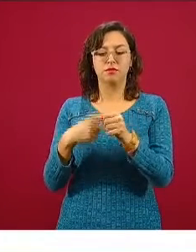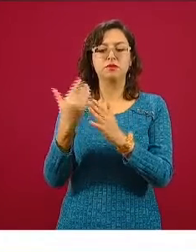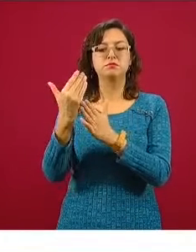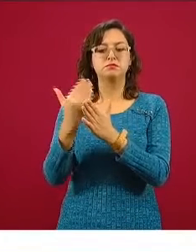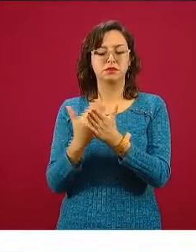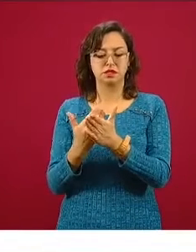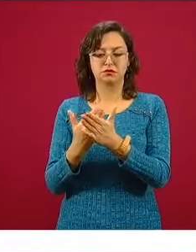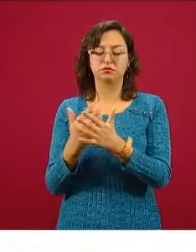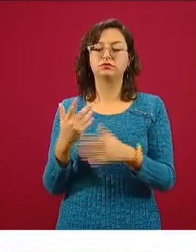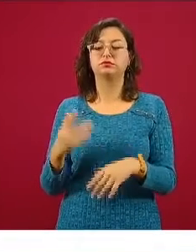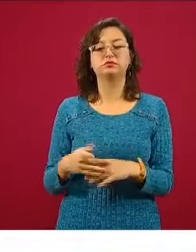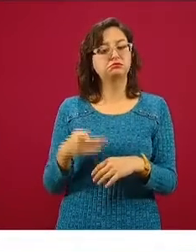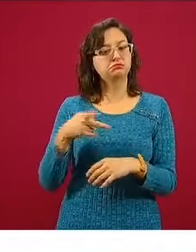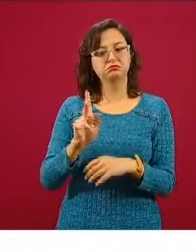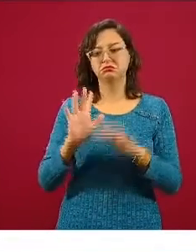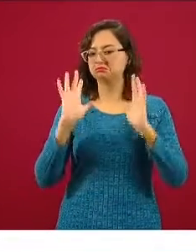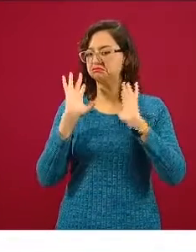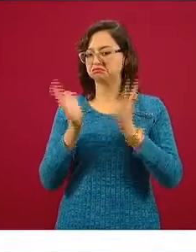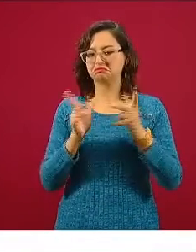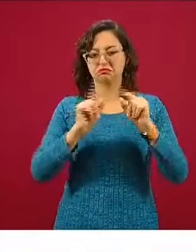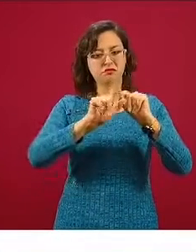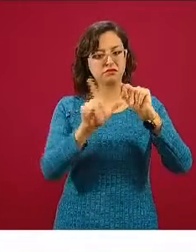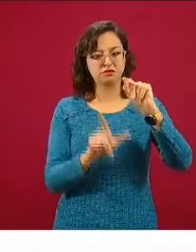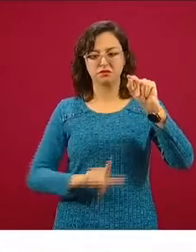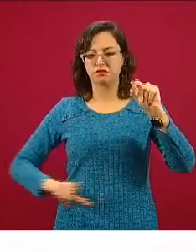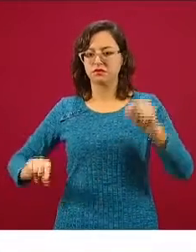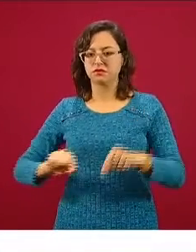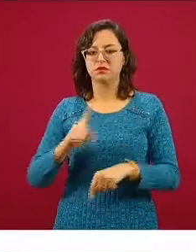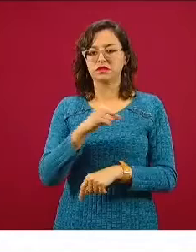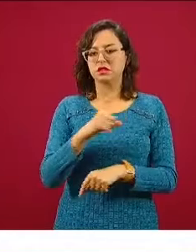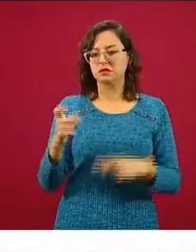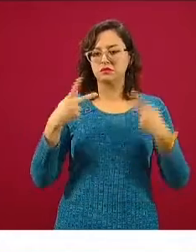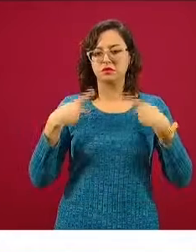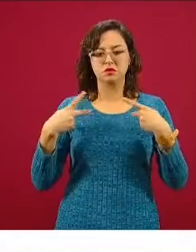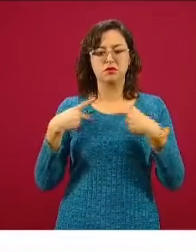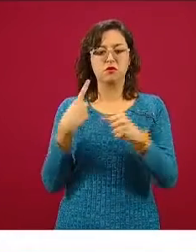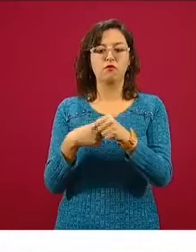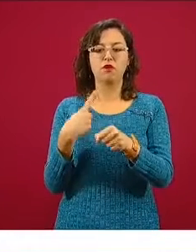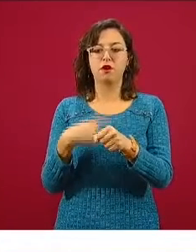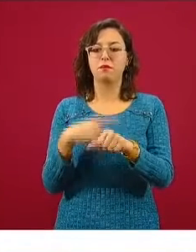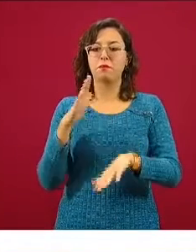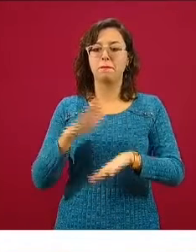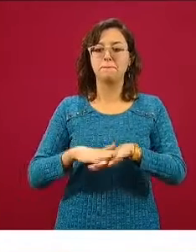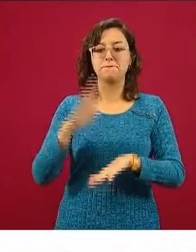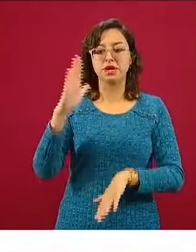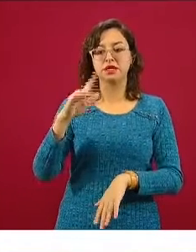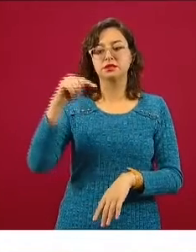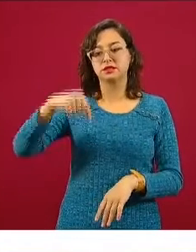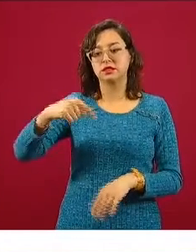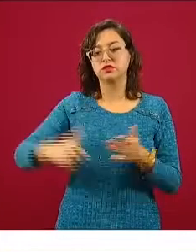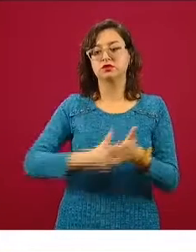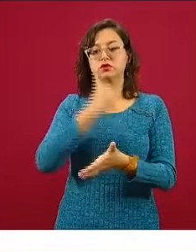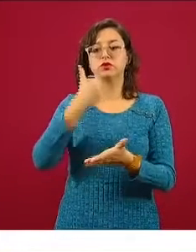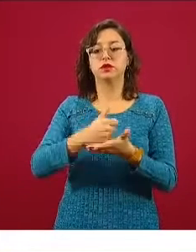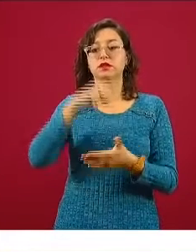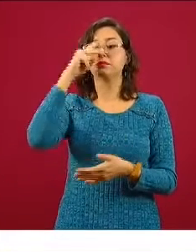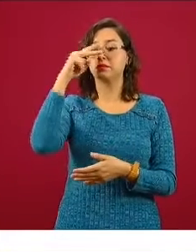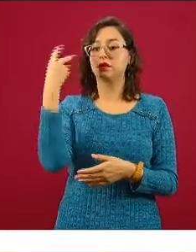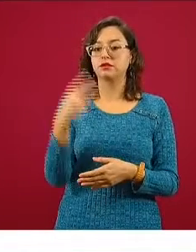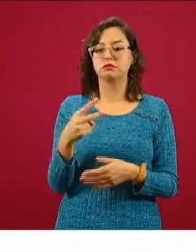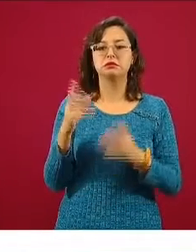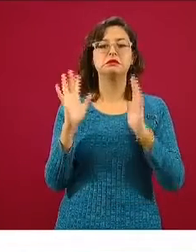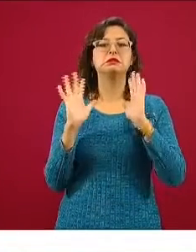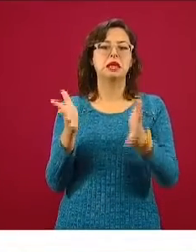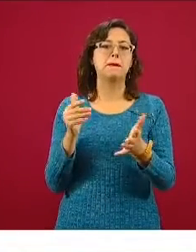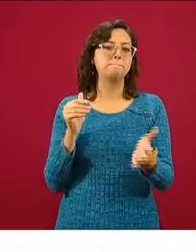casos, pero todos los demás han tenido más de 100 casos, en algunas situaciones, como en la Ciudad de México, varias